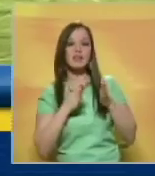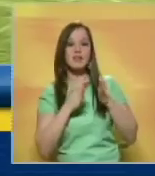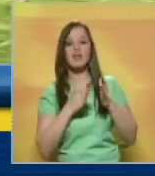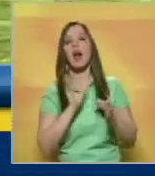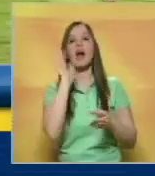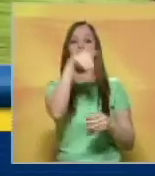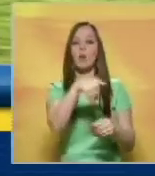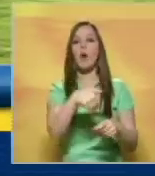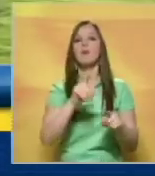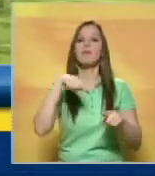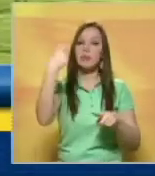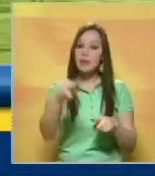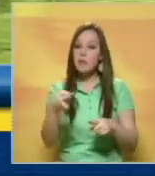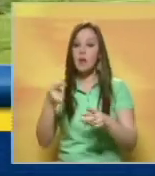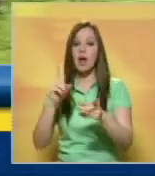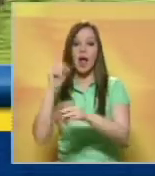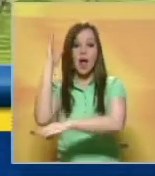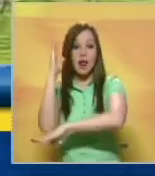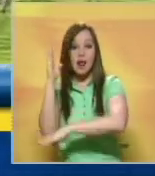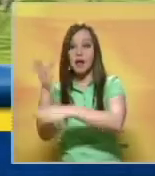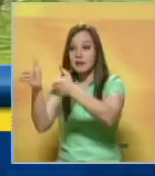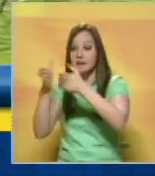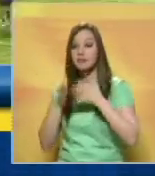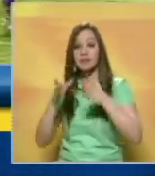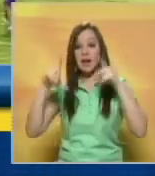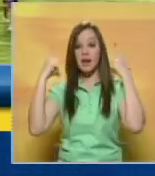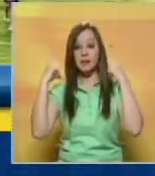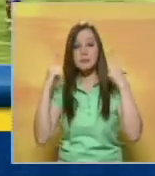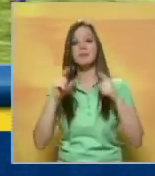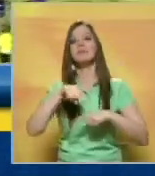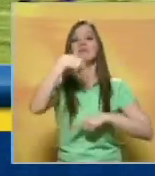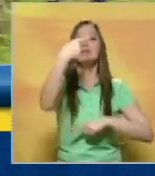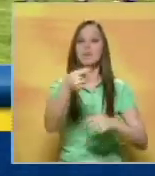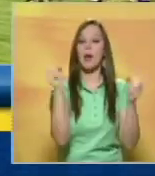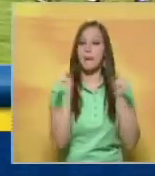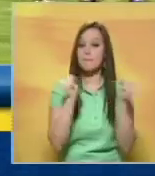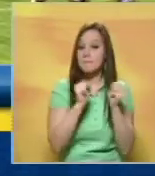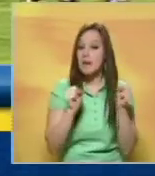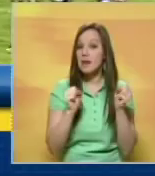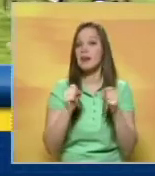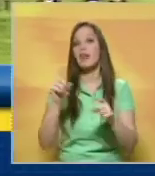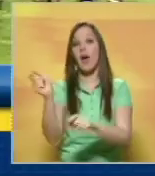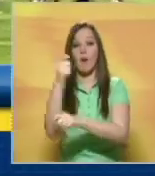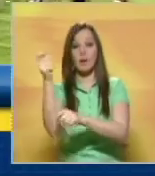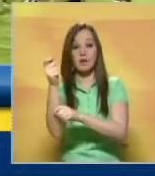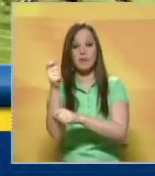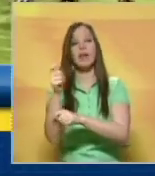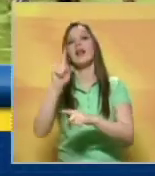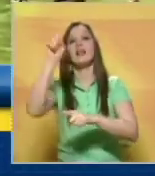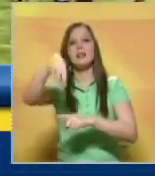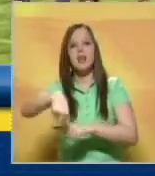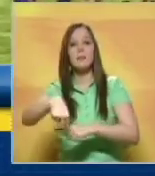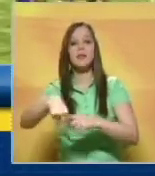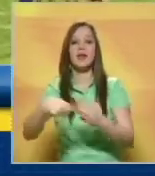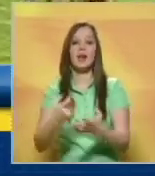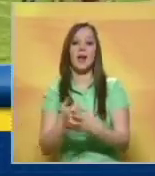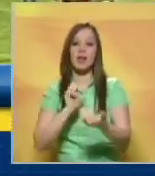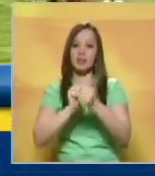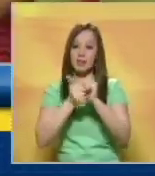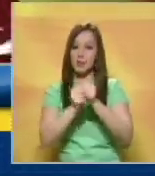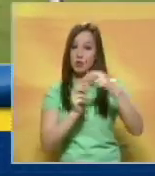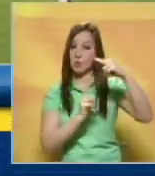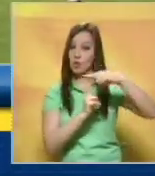a Deportivo La Guaira. El domingo, el Zamora visita Estudiantes de Mérida, Portuguesa, Mineros de Guayana y Deportivo Táchira a Llaneros.